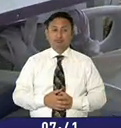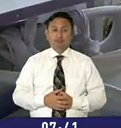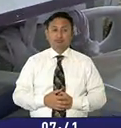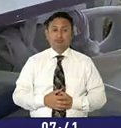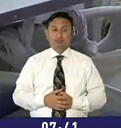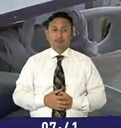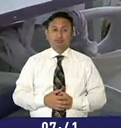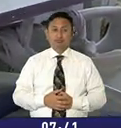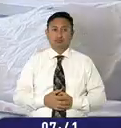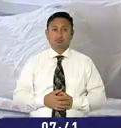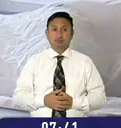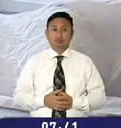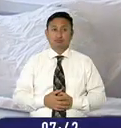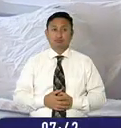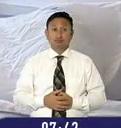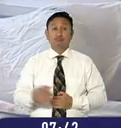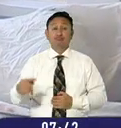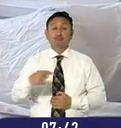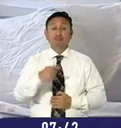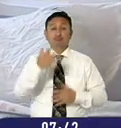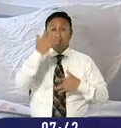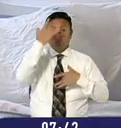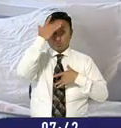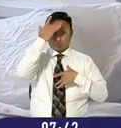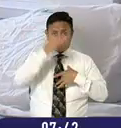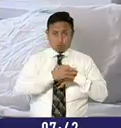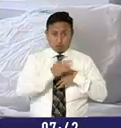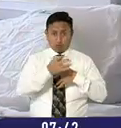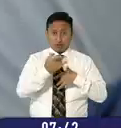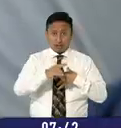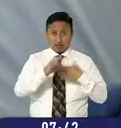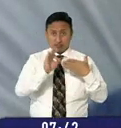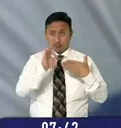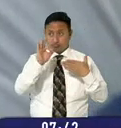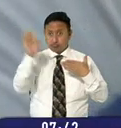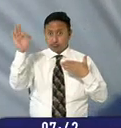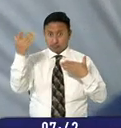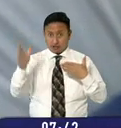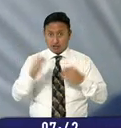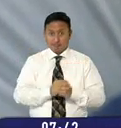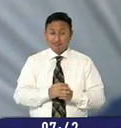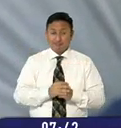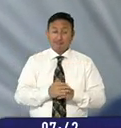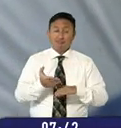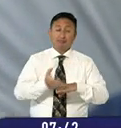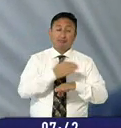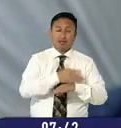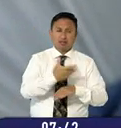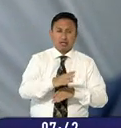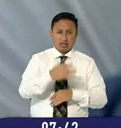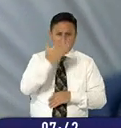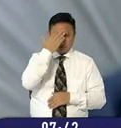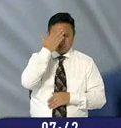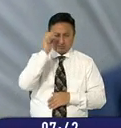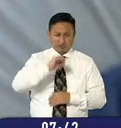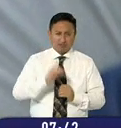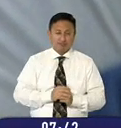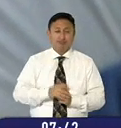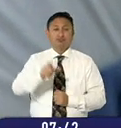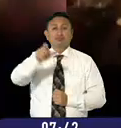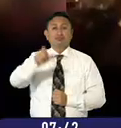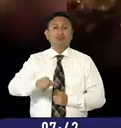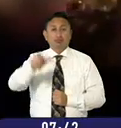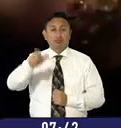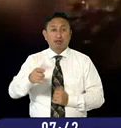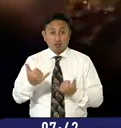Que el repunte de casos COVID-19 ya fue alertado, dicen los especialistas, y que era algo que se veía venir porque la ciudadanía